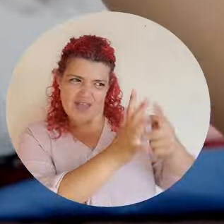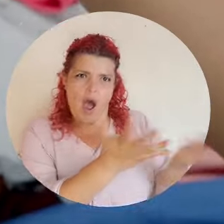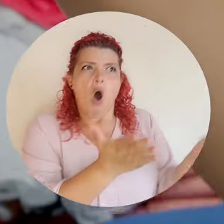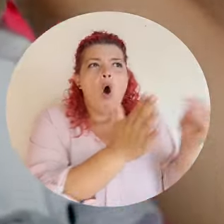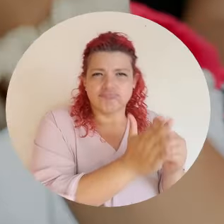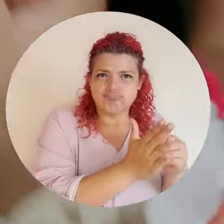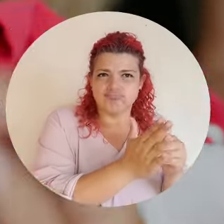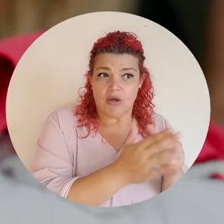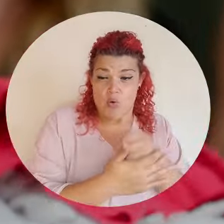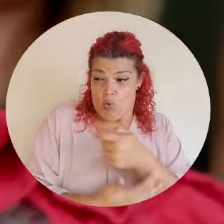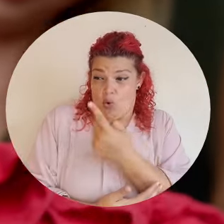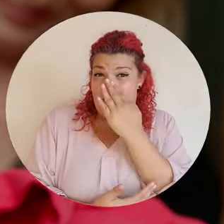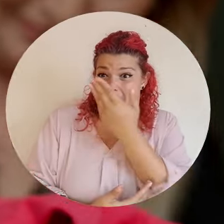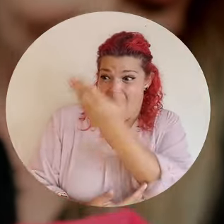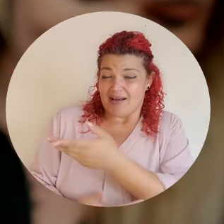mundo laboral.